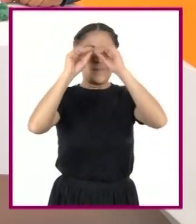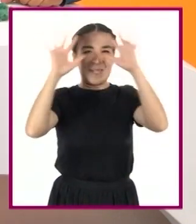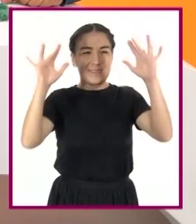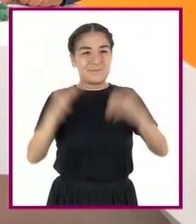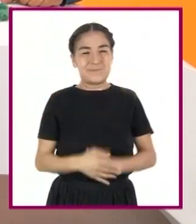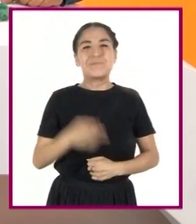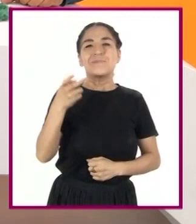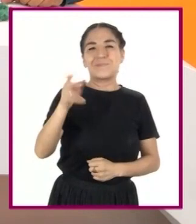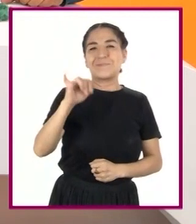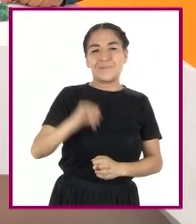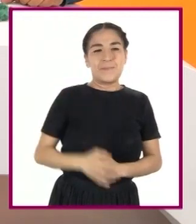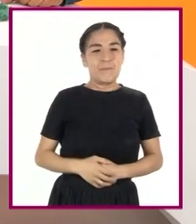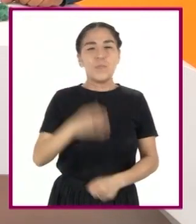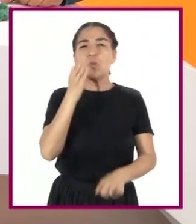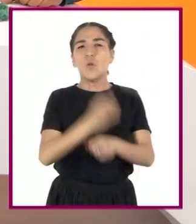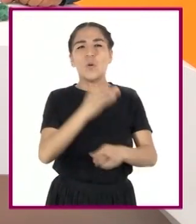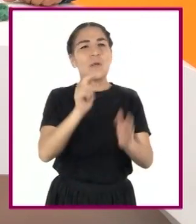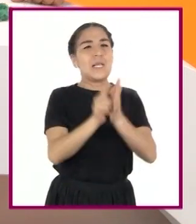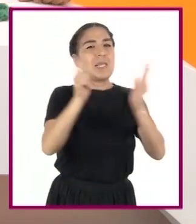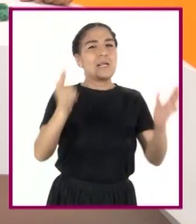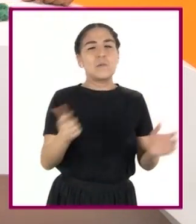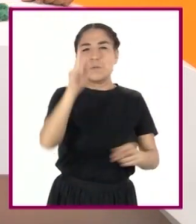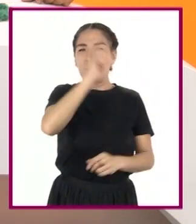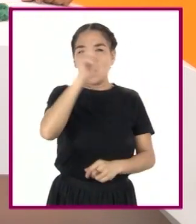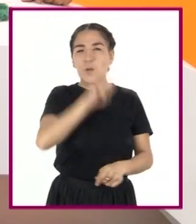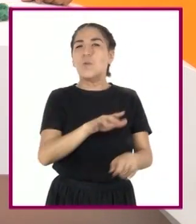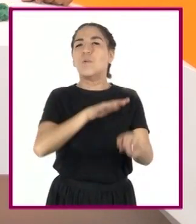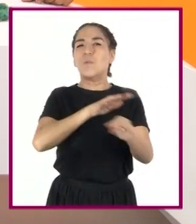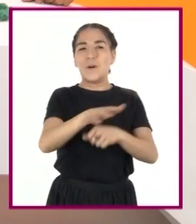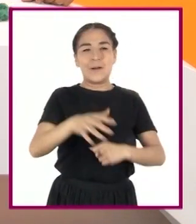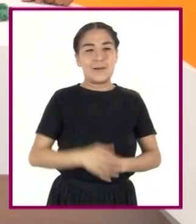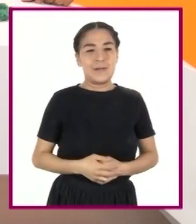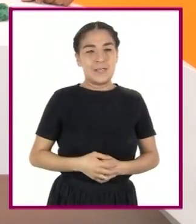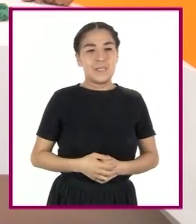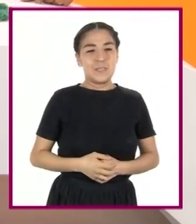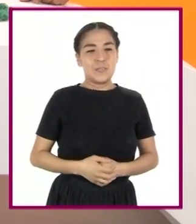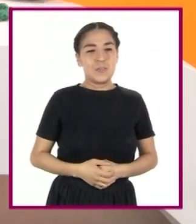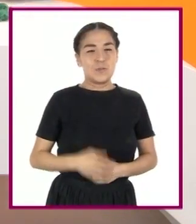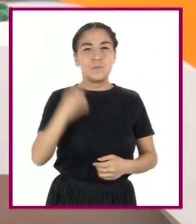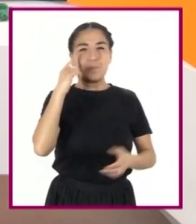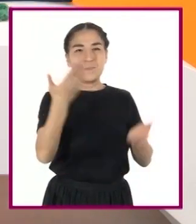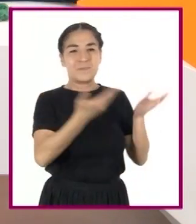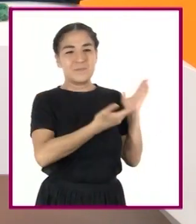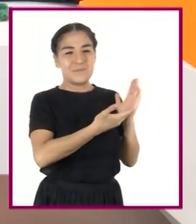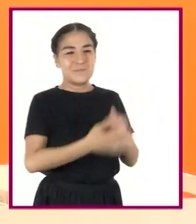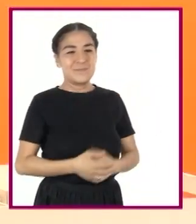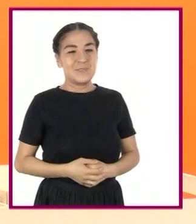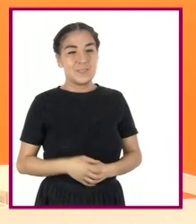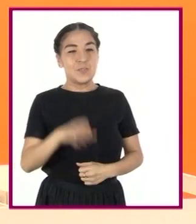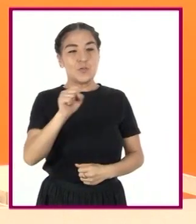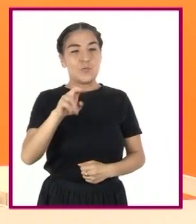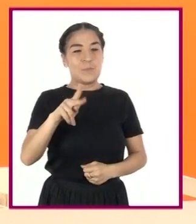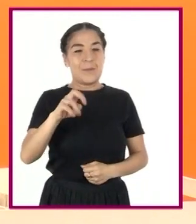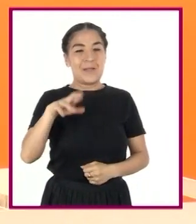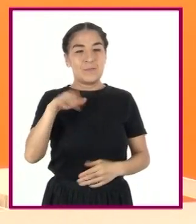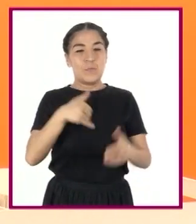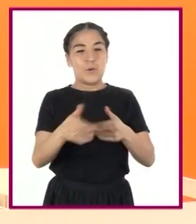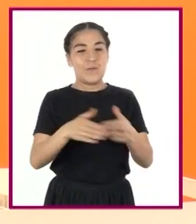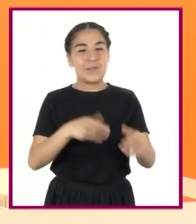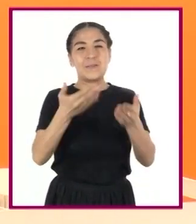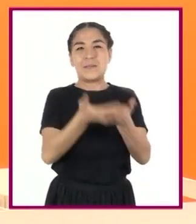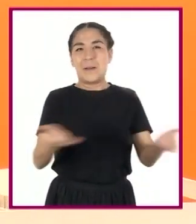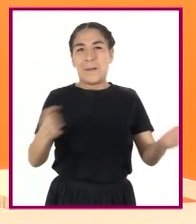es, Roberto. El libro que les recomiendo se llama Supermodelos y Maquetas de Ciencias. ¿Les